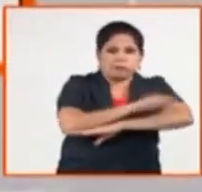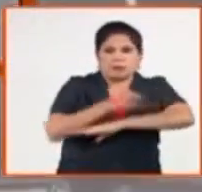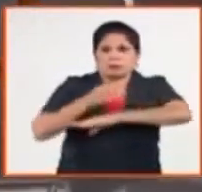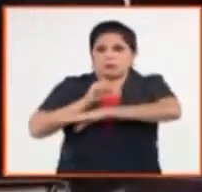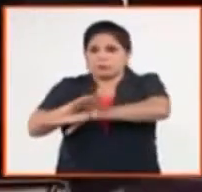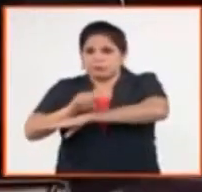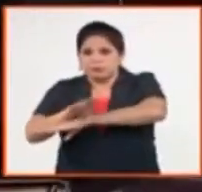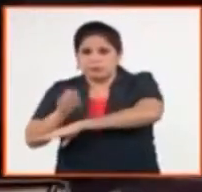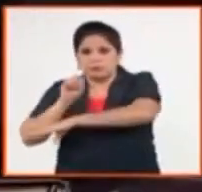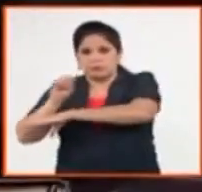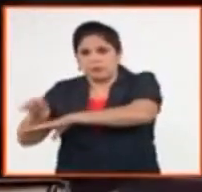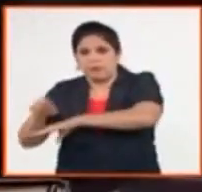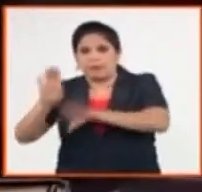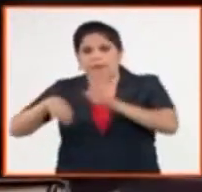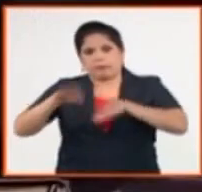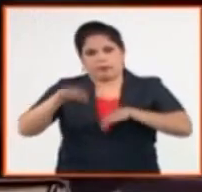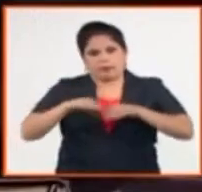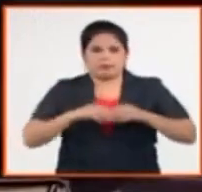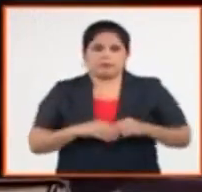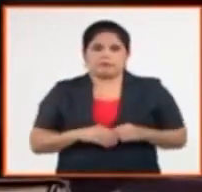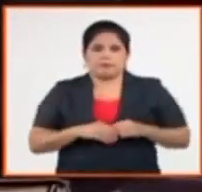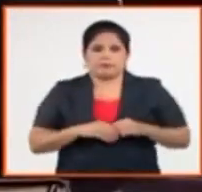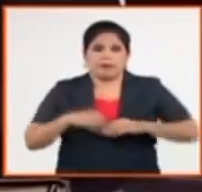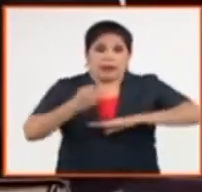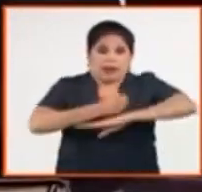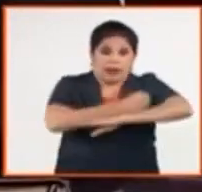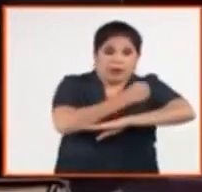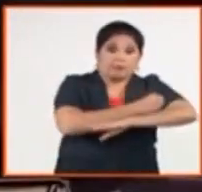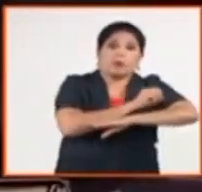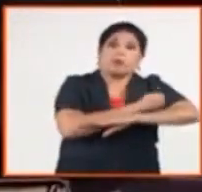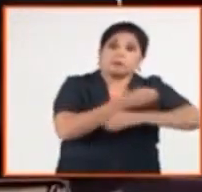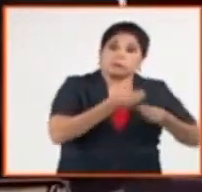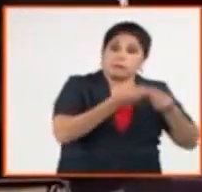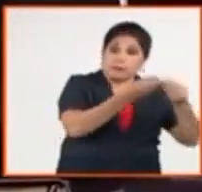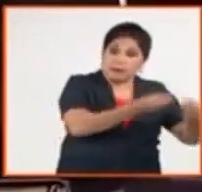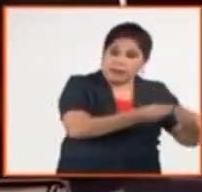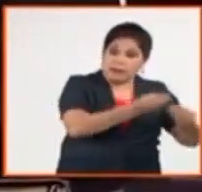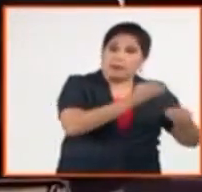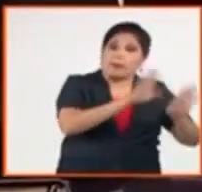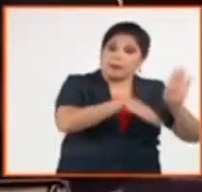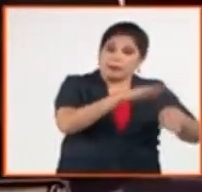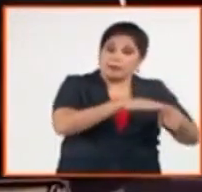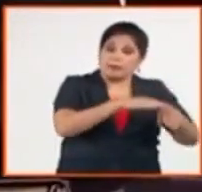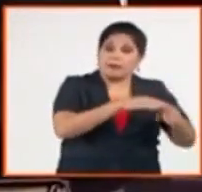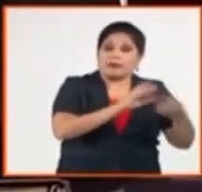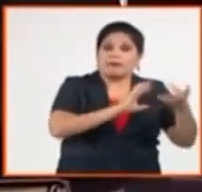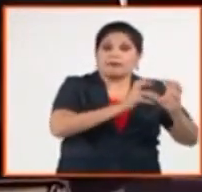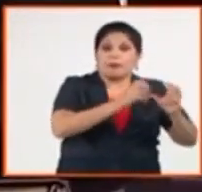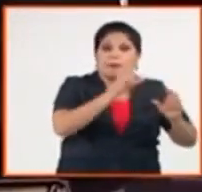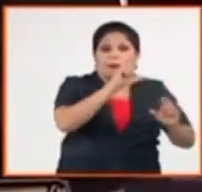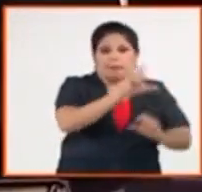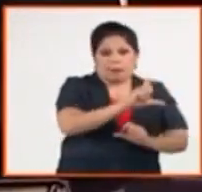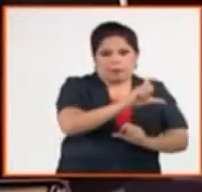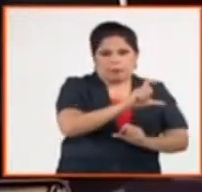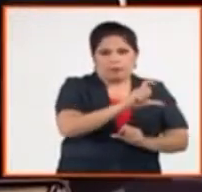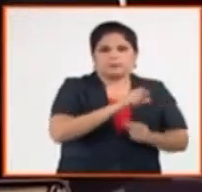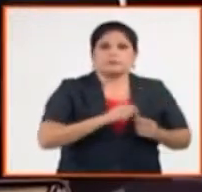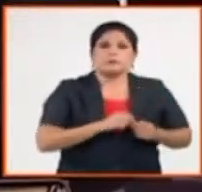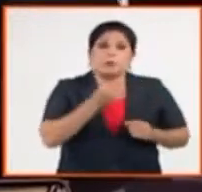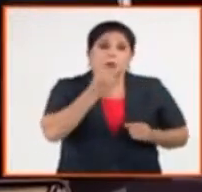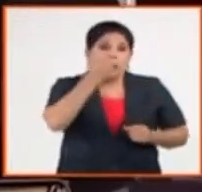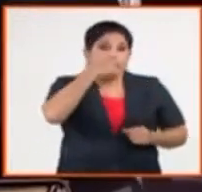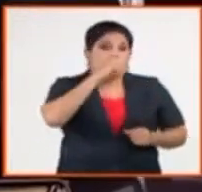proceso. Y en algunos lugares, por supuesto, comenzando con las primeras